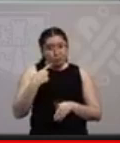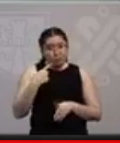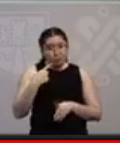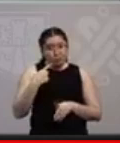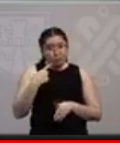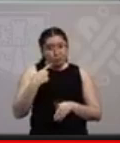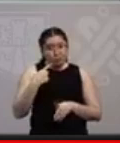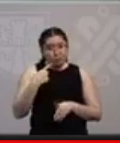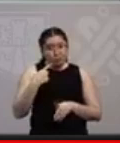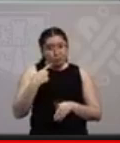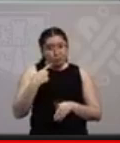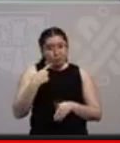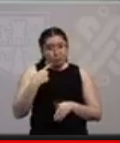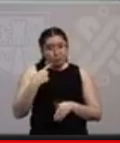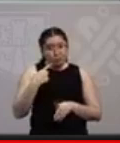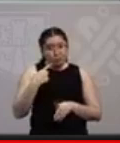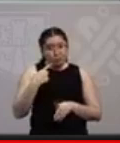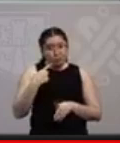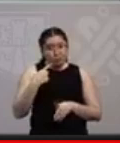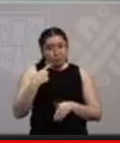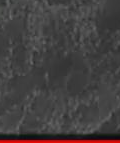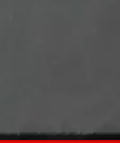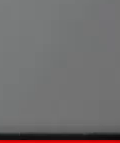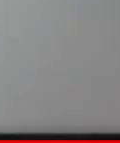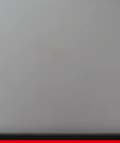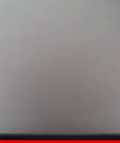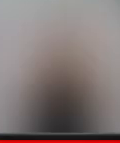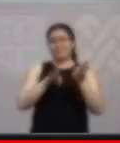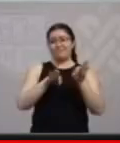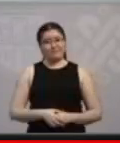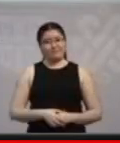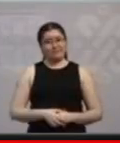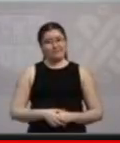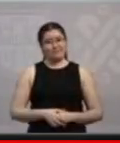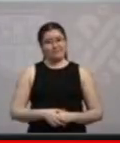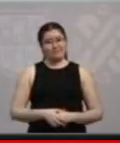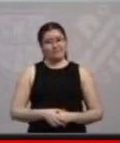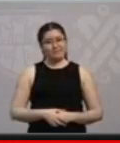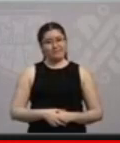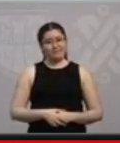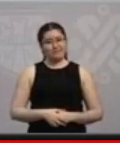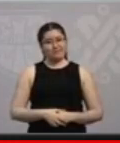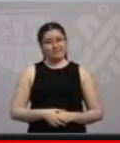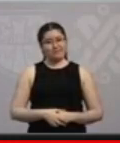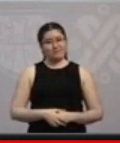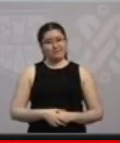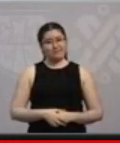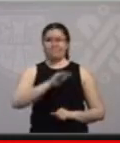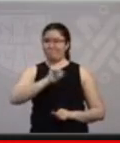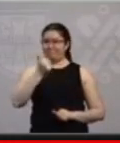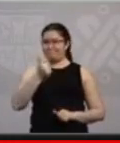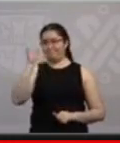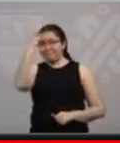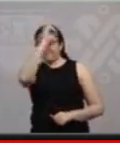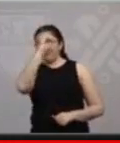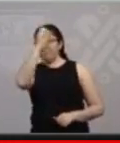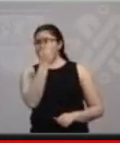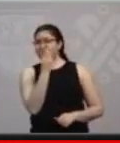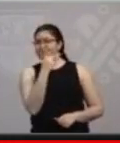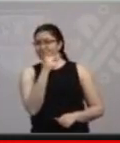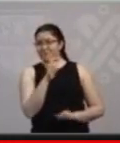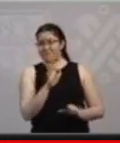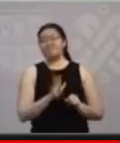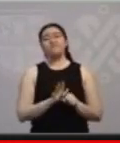Informó Mr. Politicón, nos vemos el próximo video. Ok, doctora. Por otro lado, si me permite nada más su opinión sobre